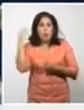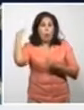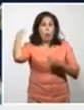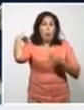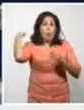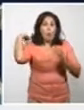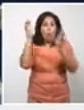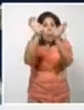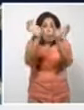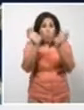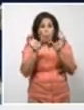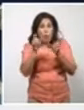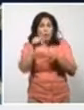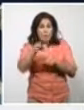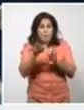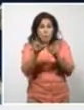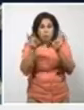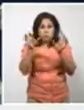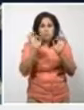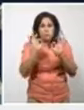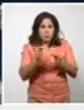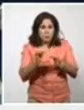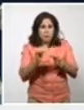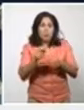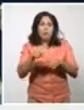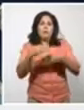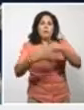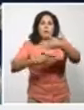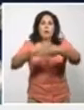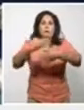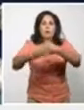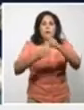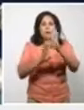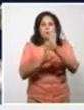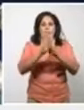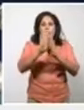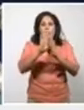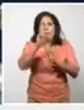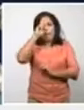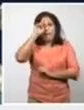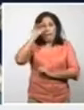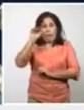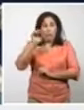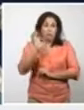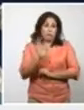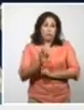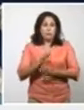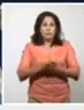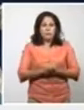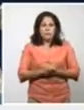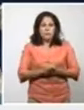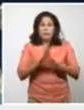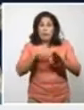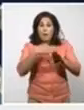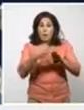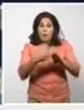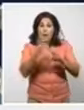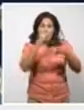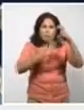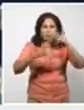tienen estos pacientes durante su evolución clínica y cuando se hacen